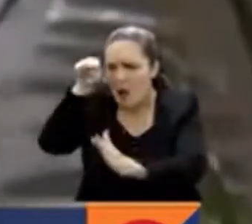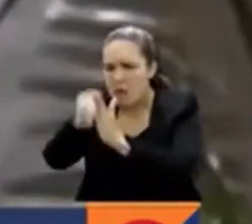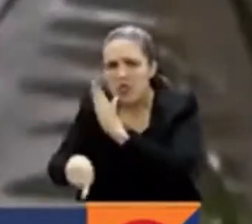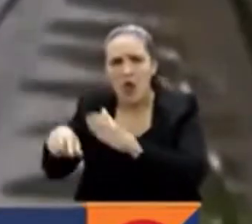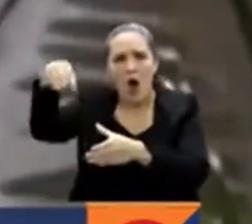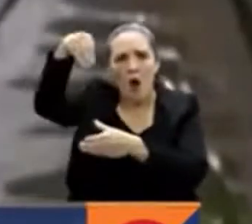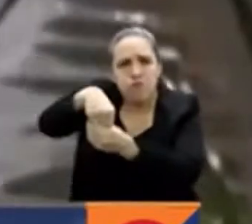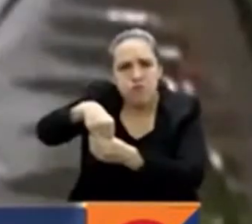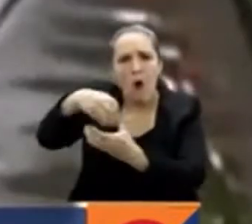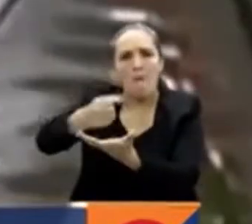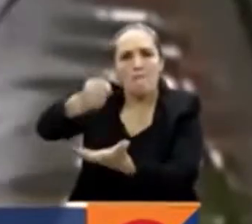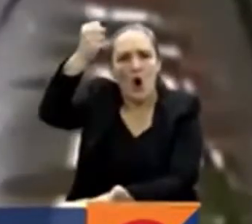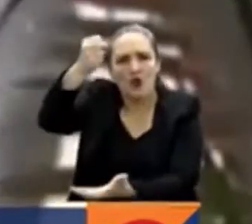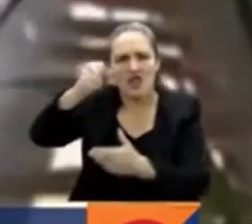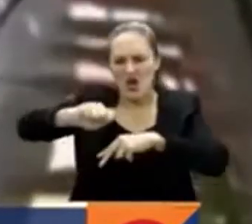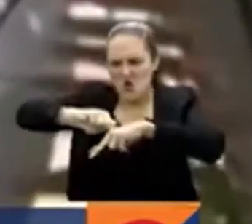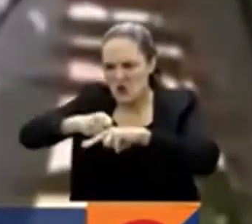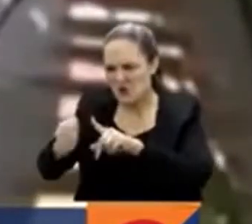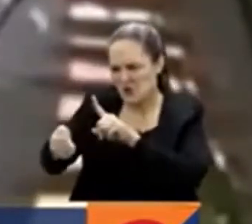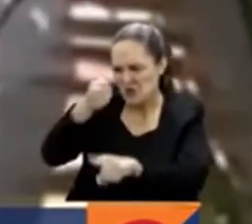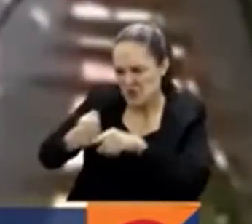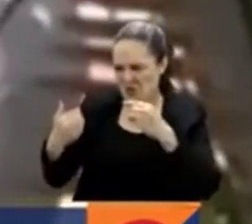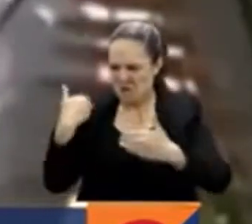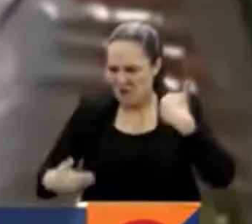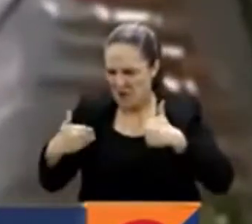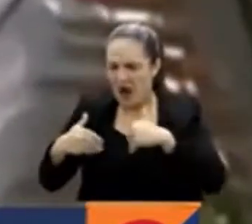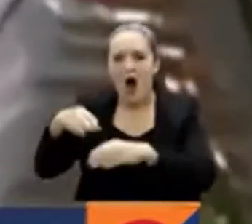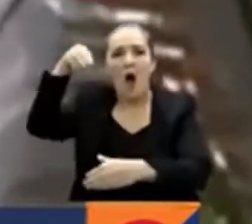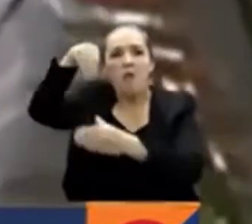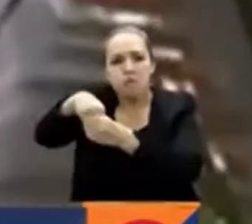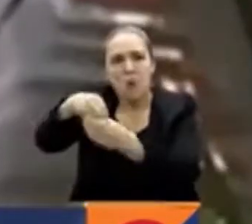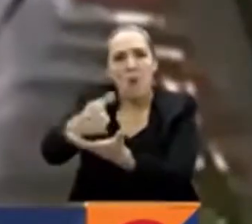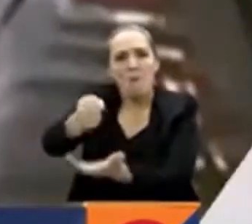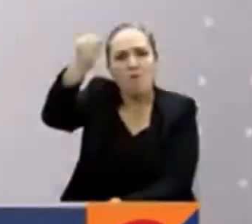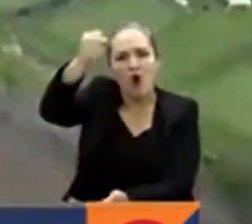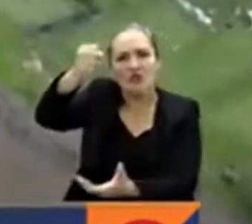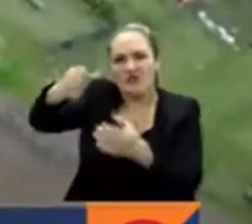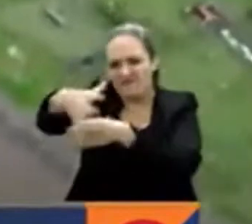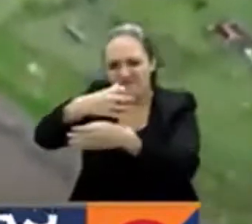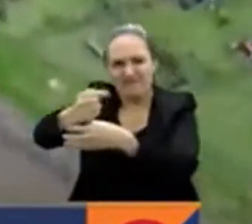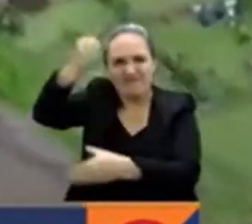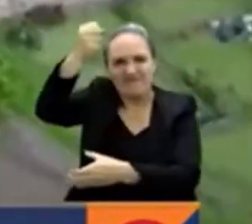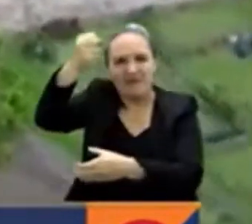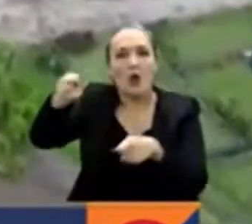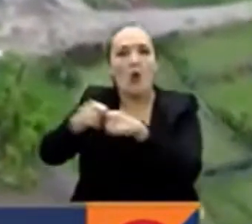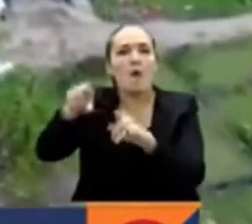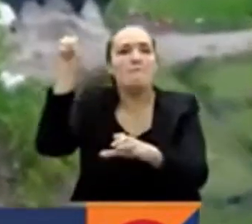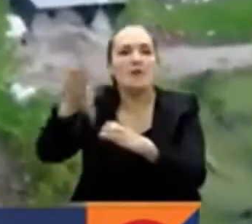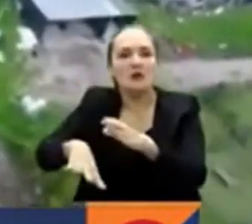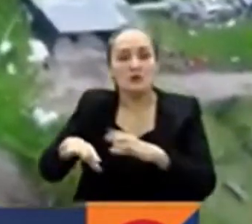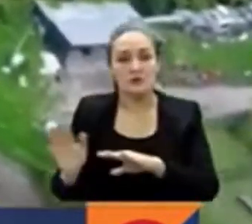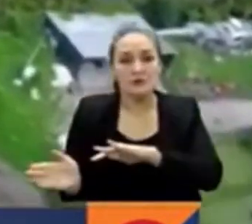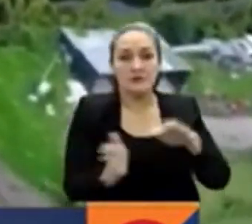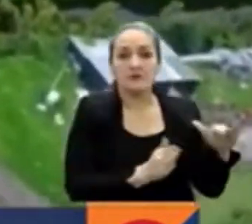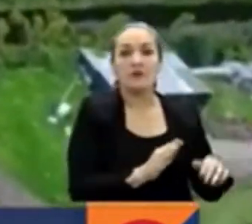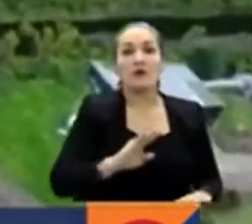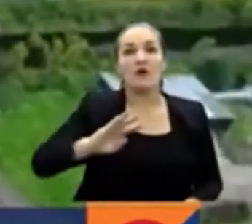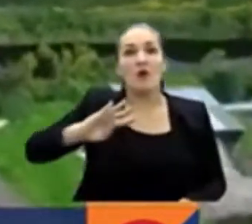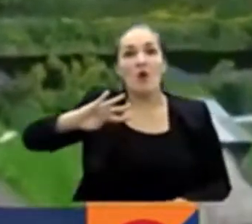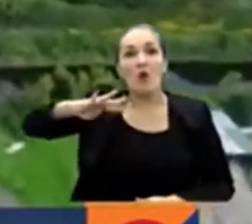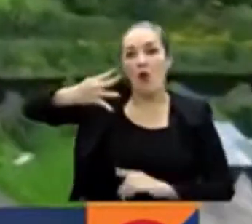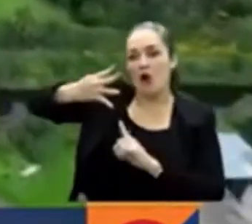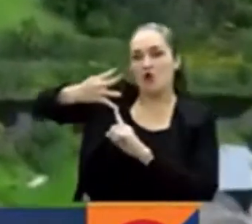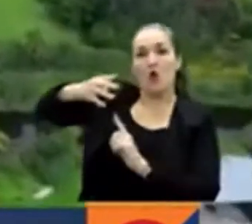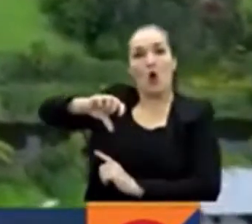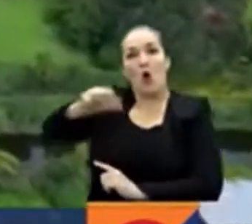Las víctimas fueron torturadas y sus cuerpos abandonados envueltos en bolsas de basura. Una 4ª persona fue encontrada muerta hoy